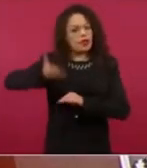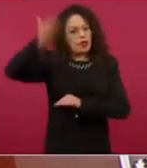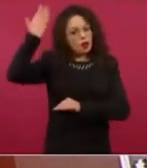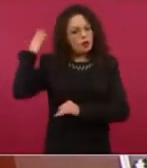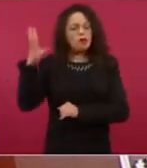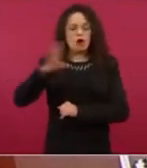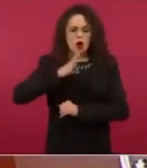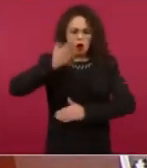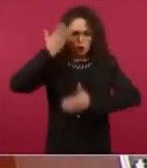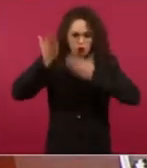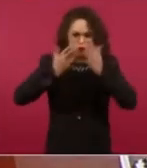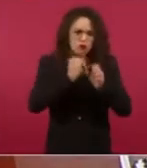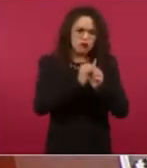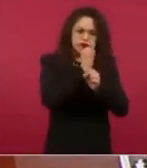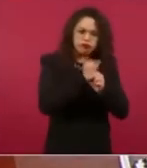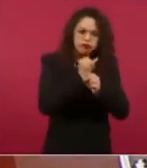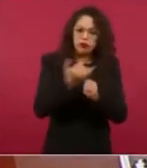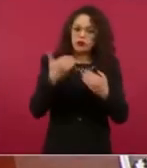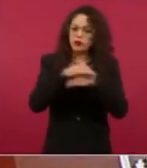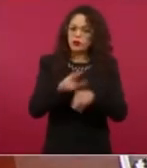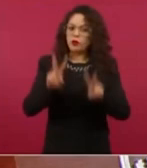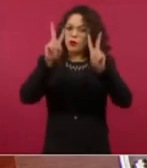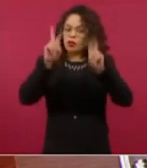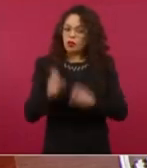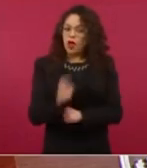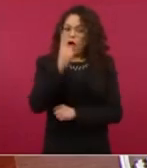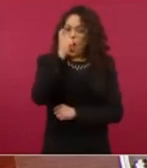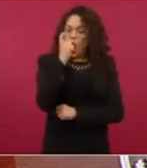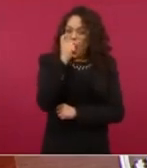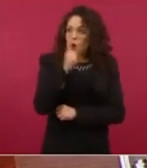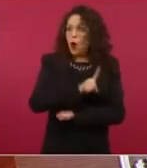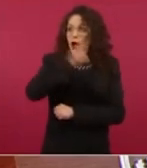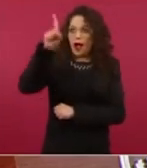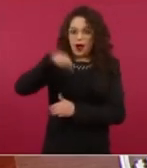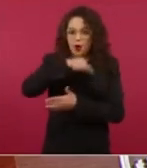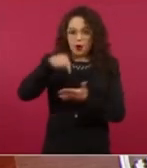sobre el potencial de agua en Hidalgo.